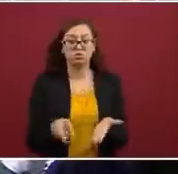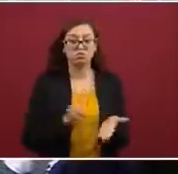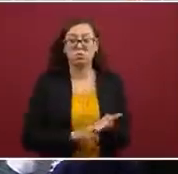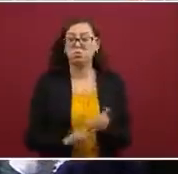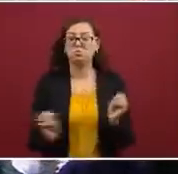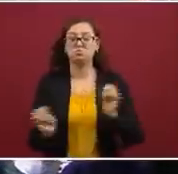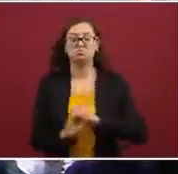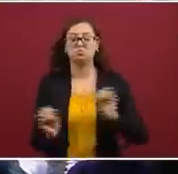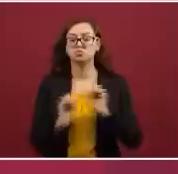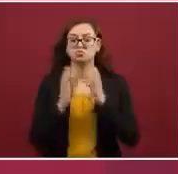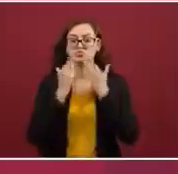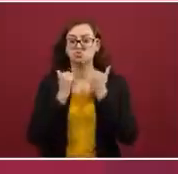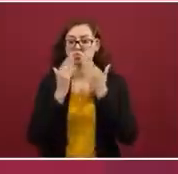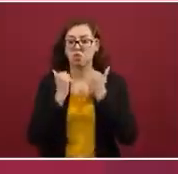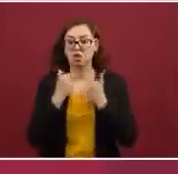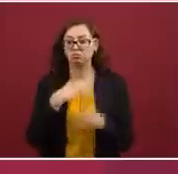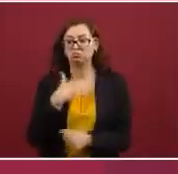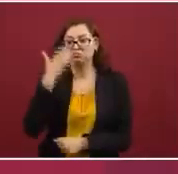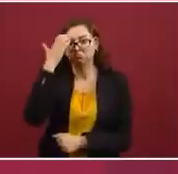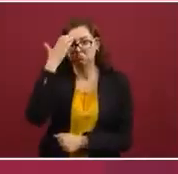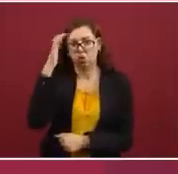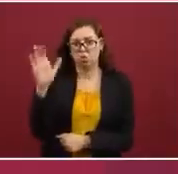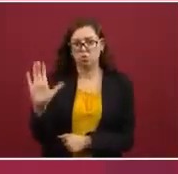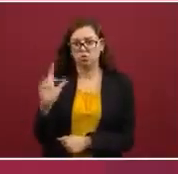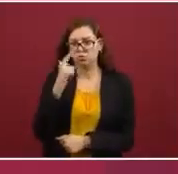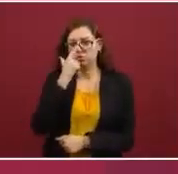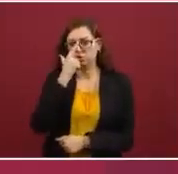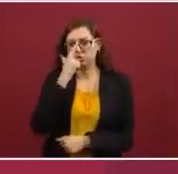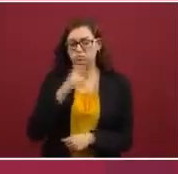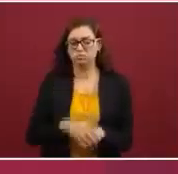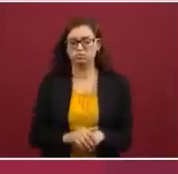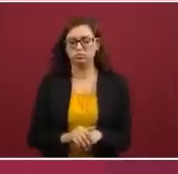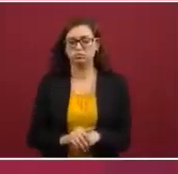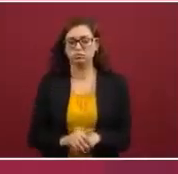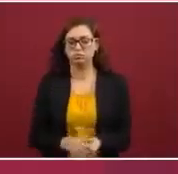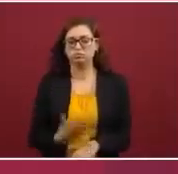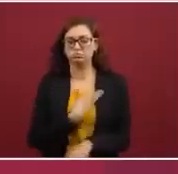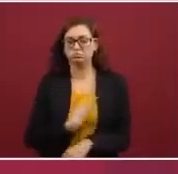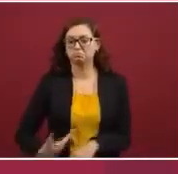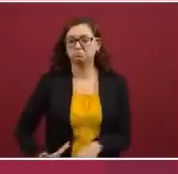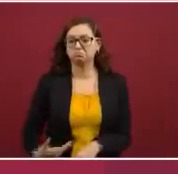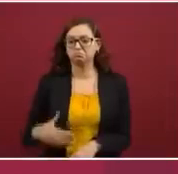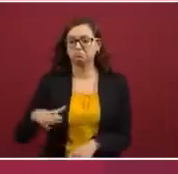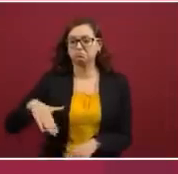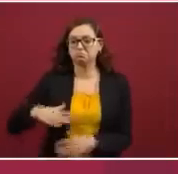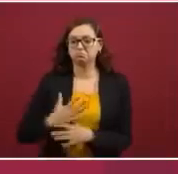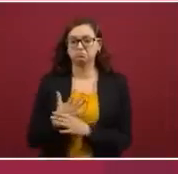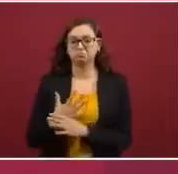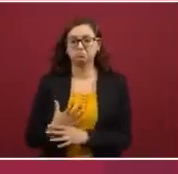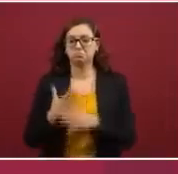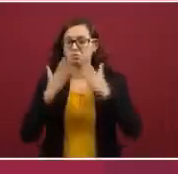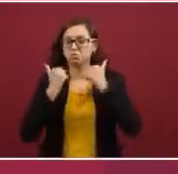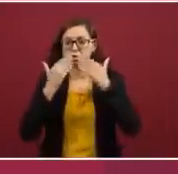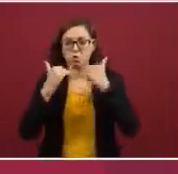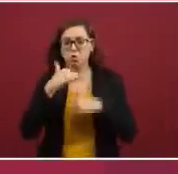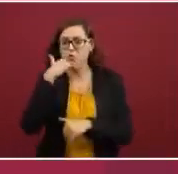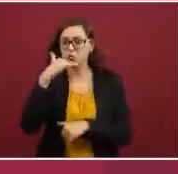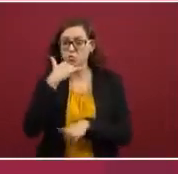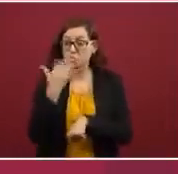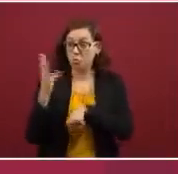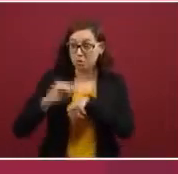ninguno del que yo tenga conocimiento. Como dice el presidente de la República, no hay corrupción